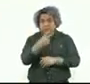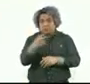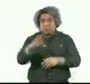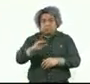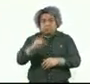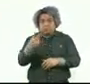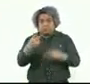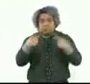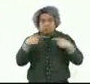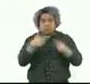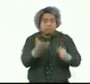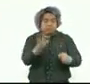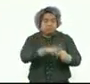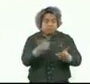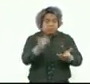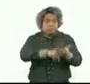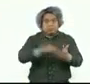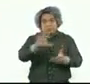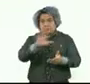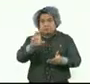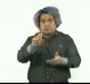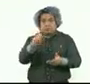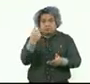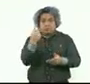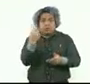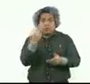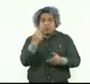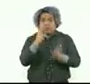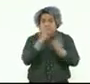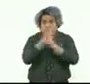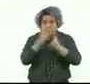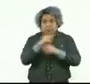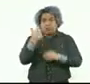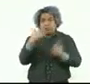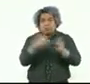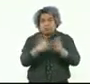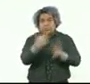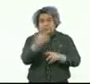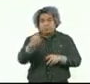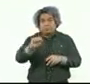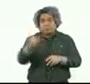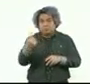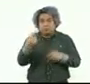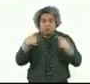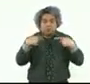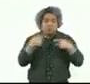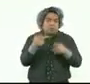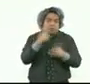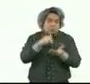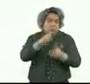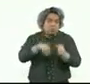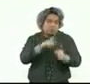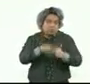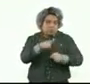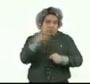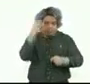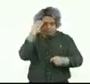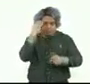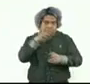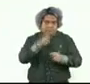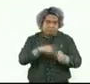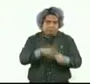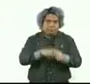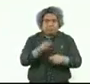2.292 hospitalizados, de los cuales 531 requieren ventilador mecánico y 1.761 son camas generales, pero tenemos ya en cerca